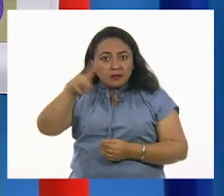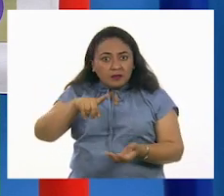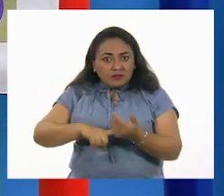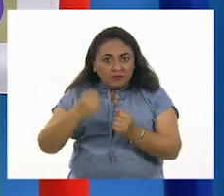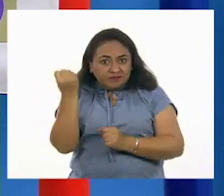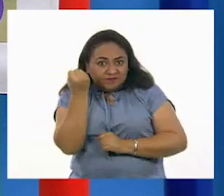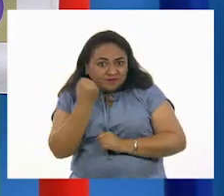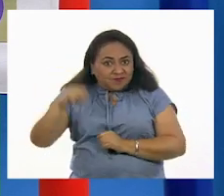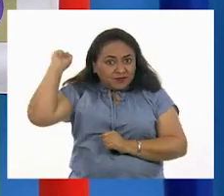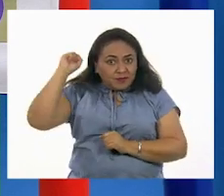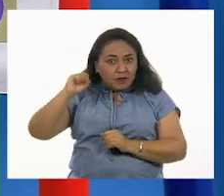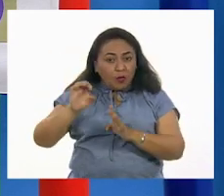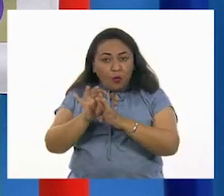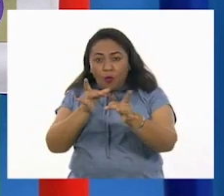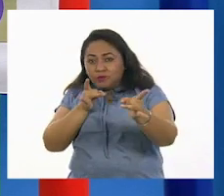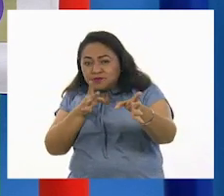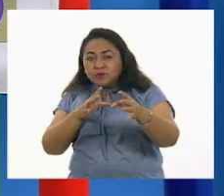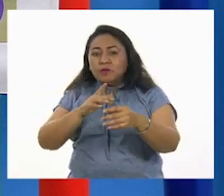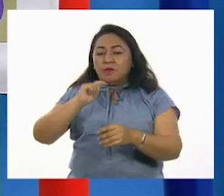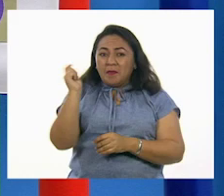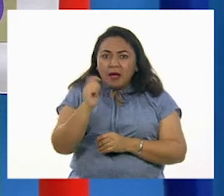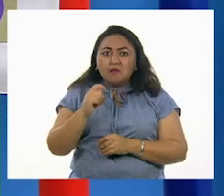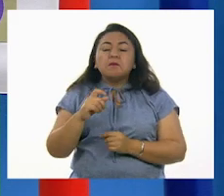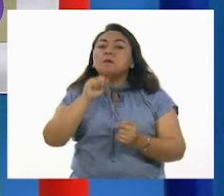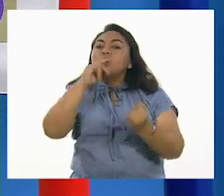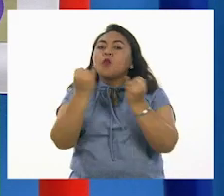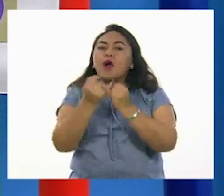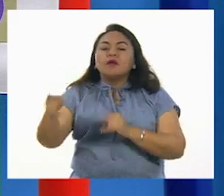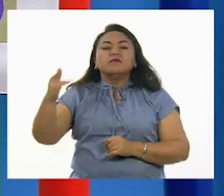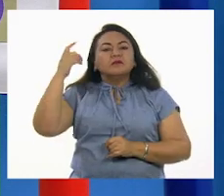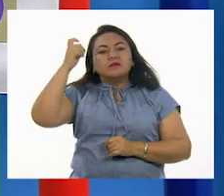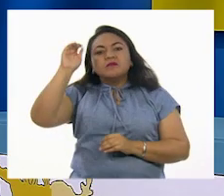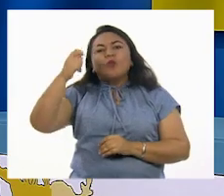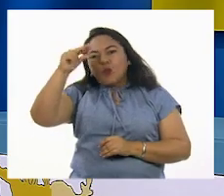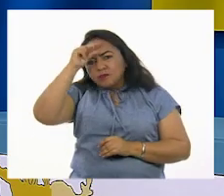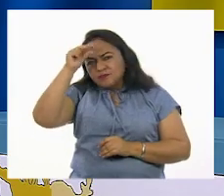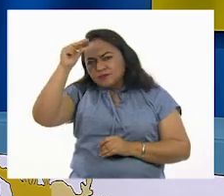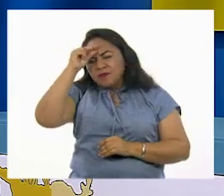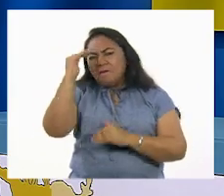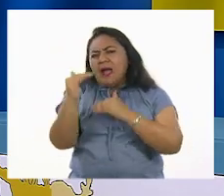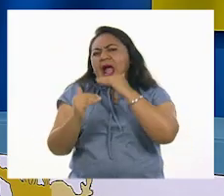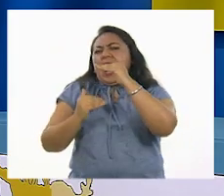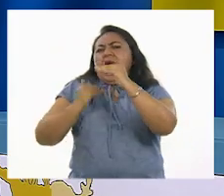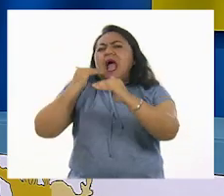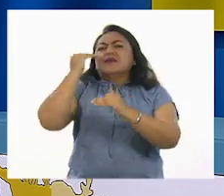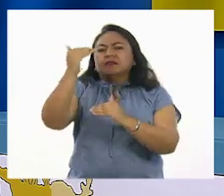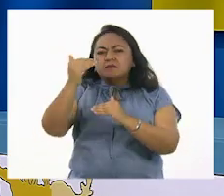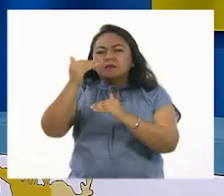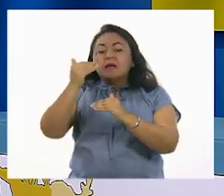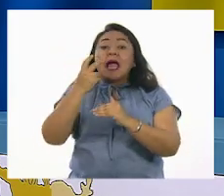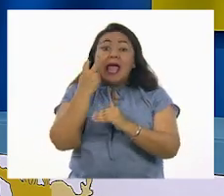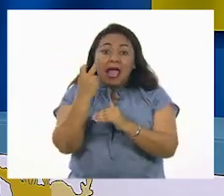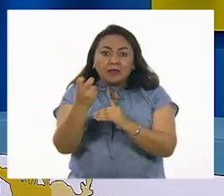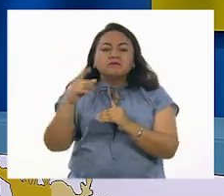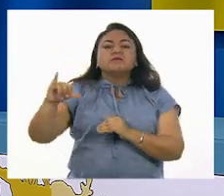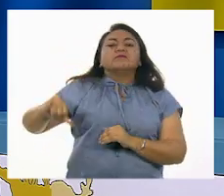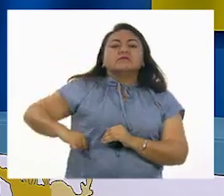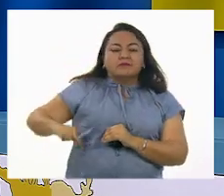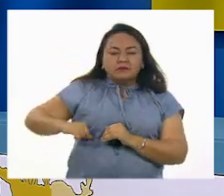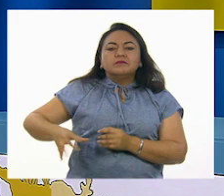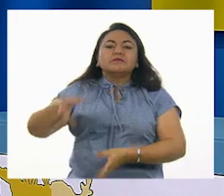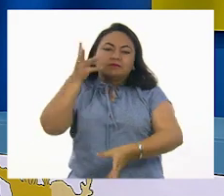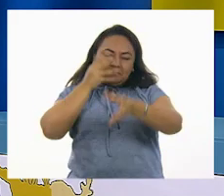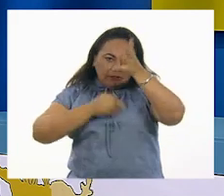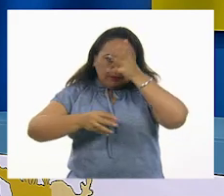diestros en las armas, sino que también tenían un pensamiento muy avanzado. Un pensamiento del cual estaba interesado en